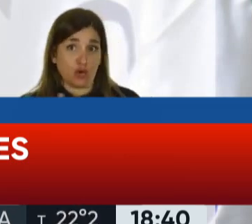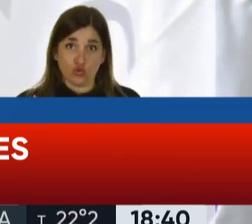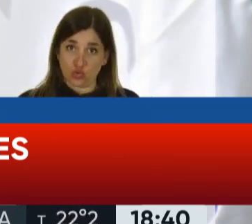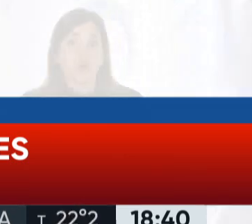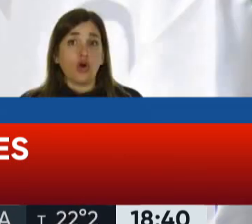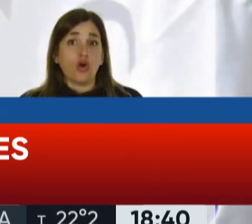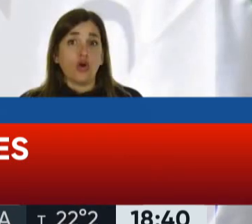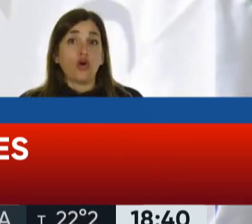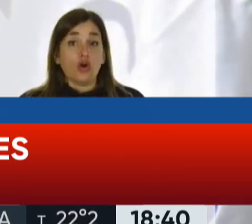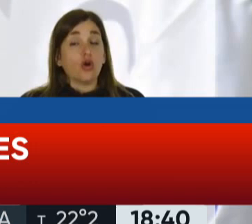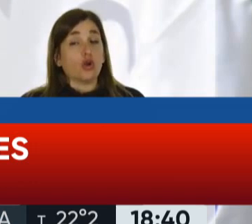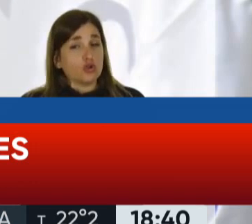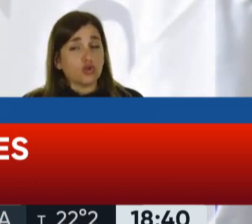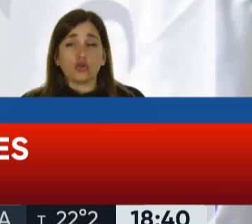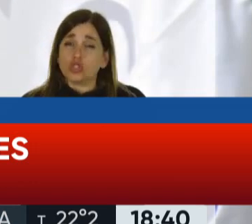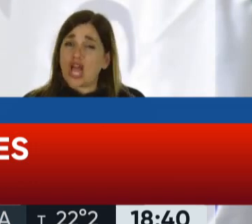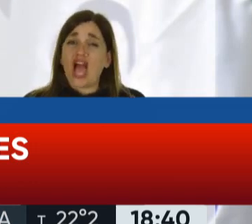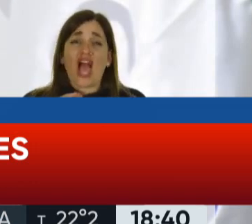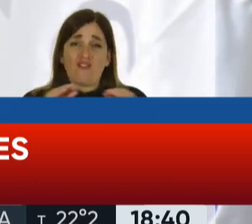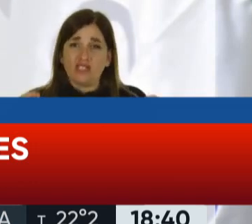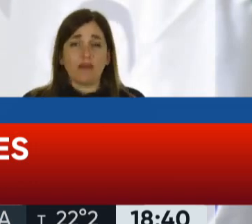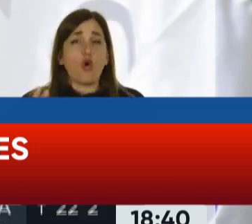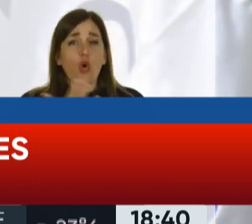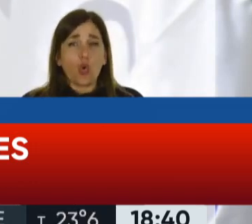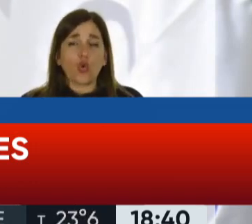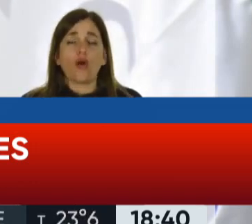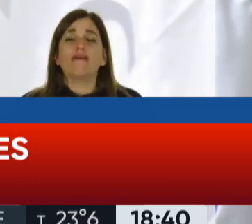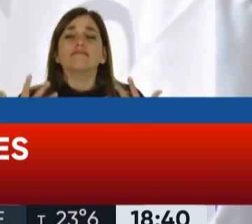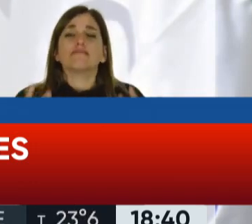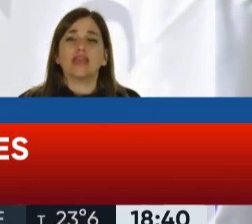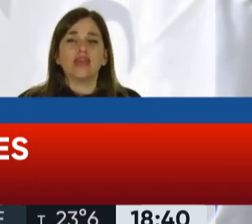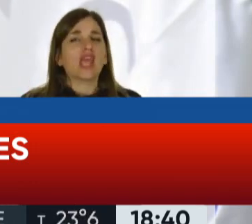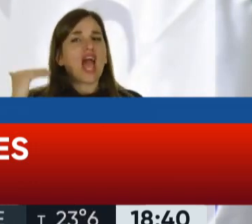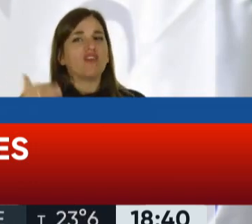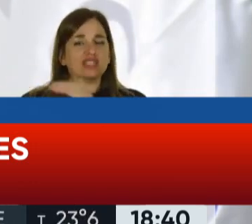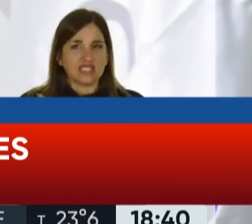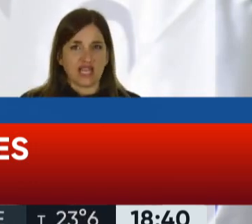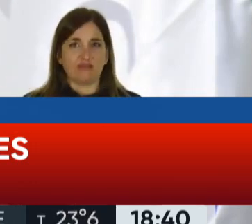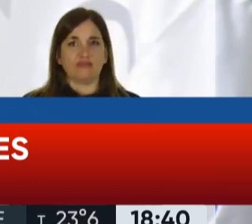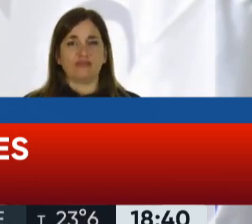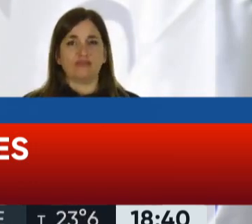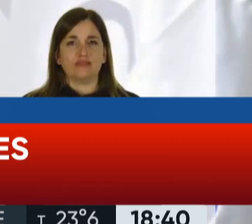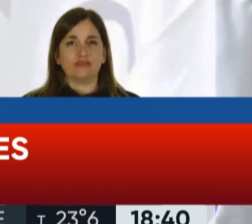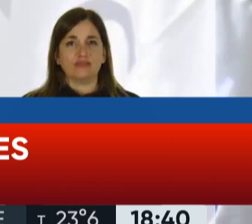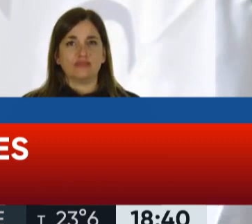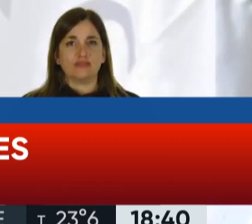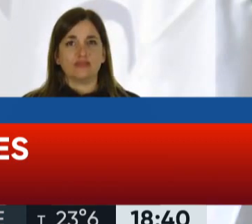Mercosur. Hemos comunicado que el Uruguay pretende